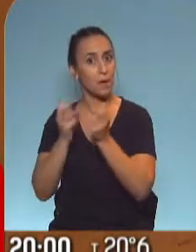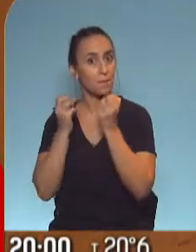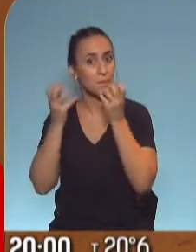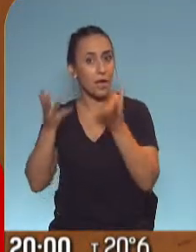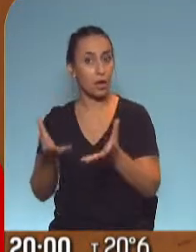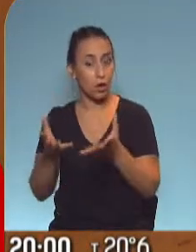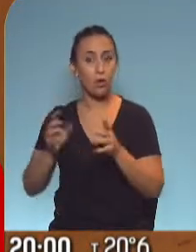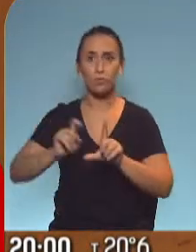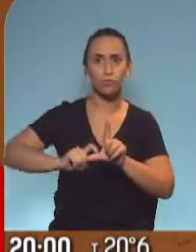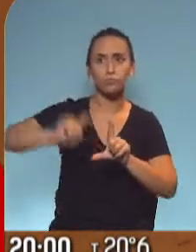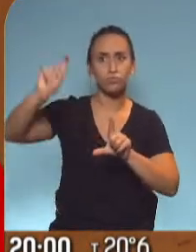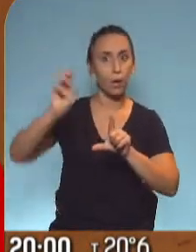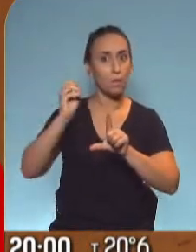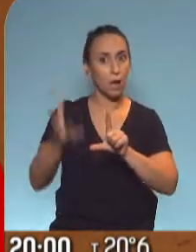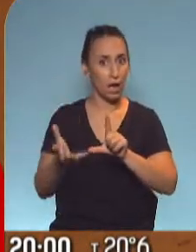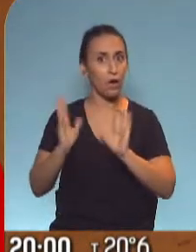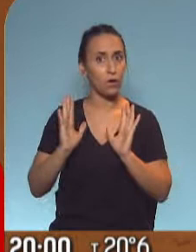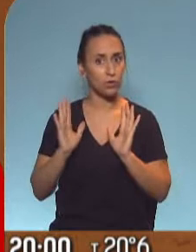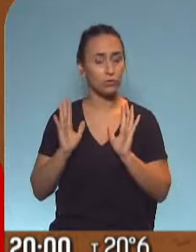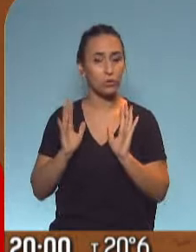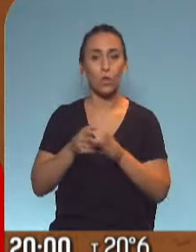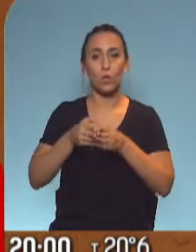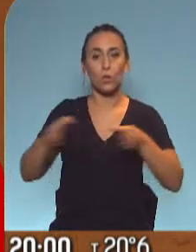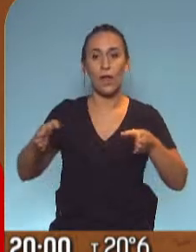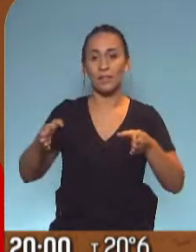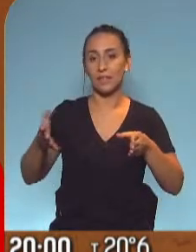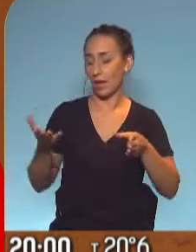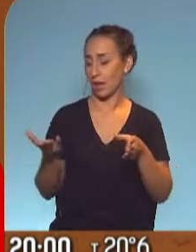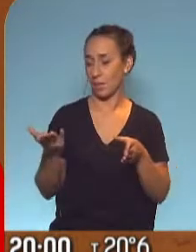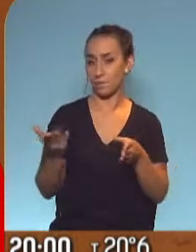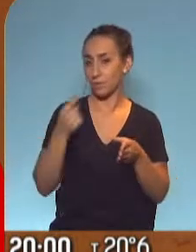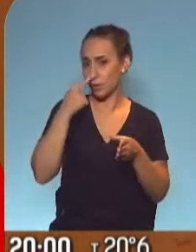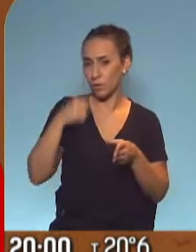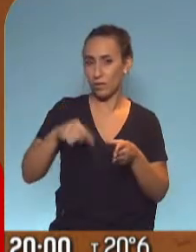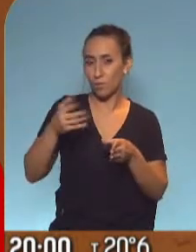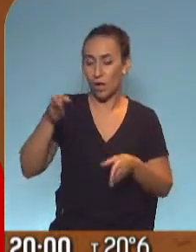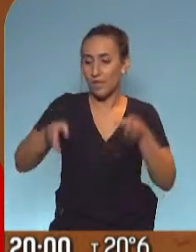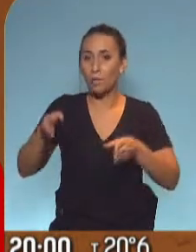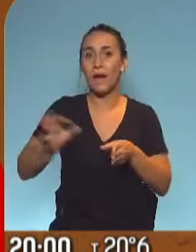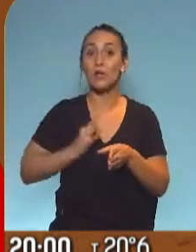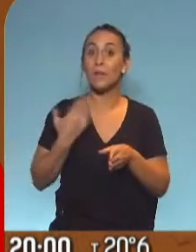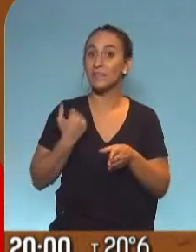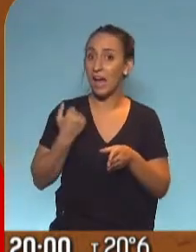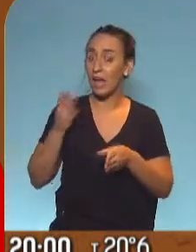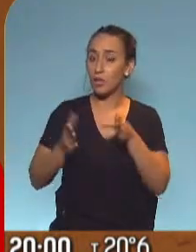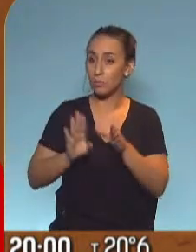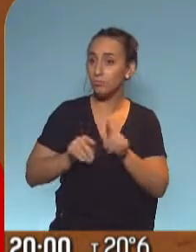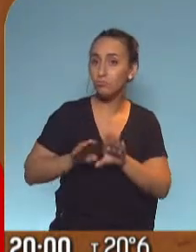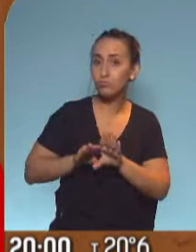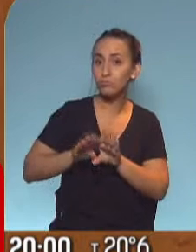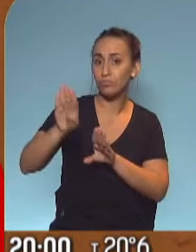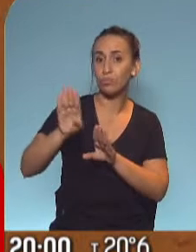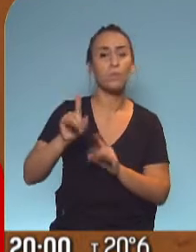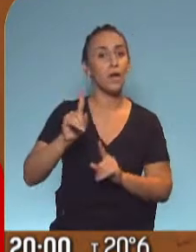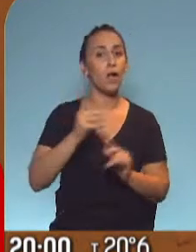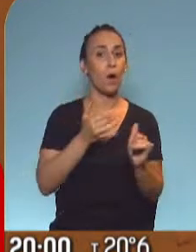que ha mostrado una curva ascendente. Una mejora ascendente durante el último periodo del año pasado, pero además resalta que tanto los jóvenes